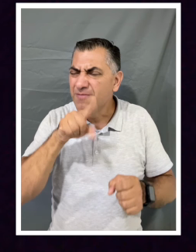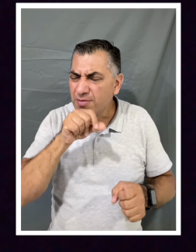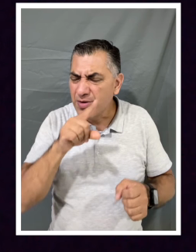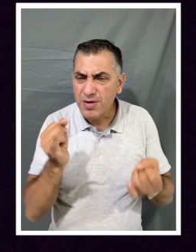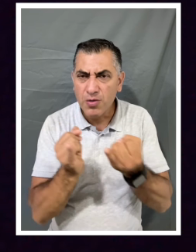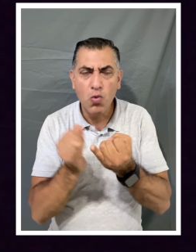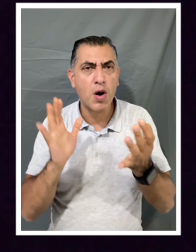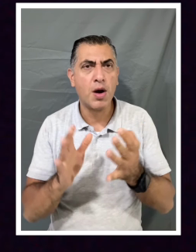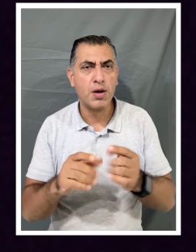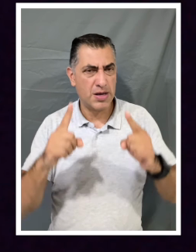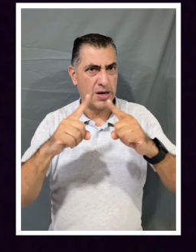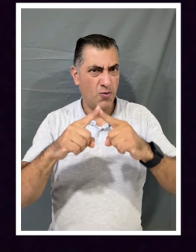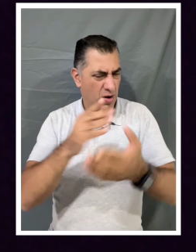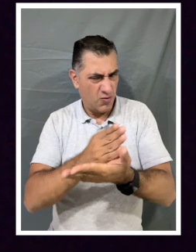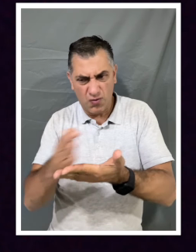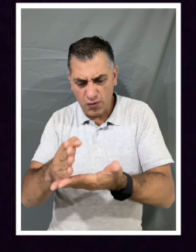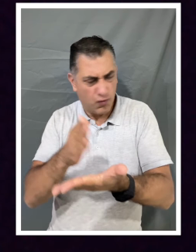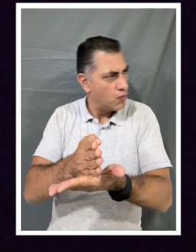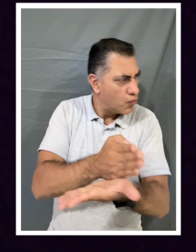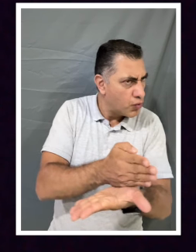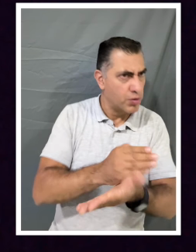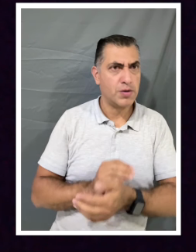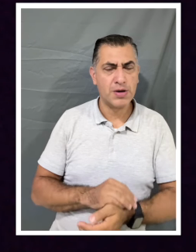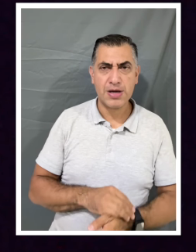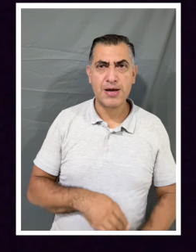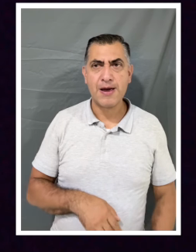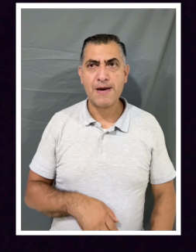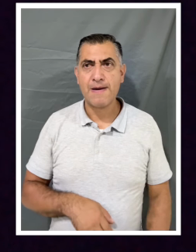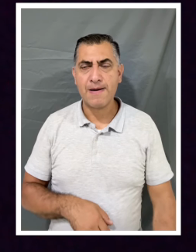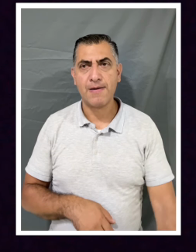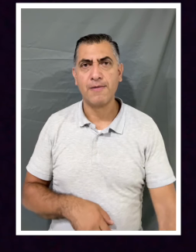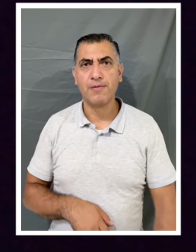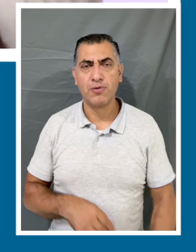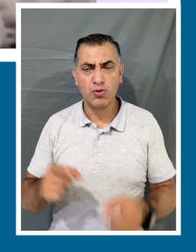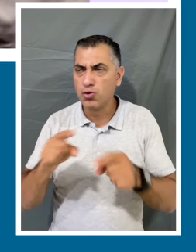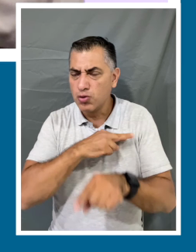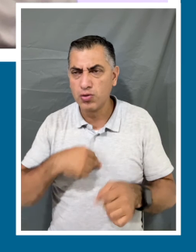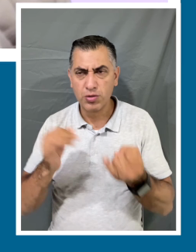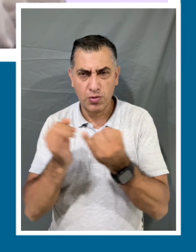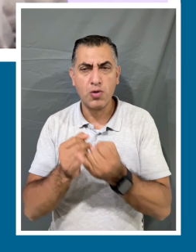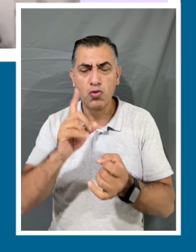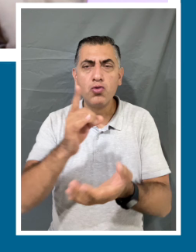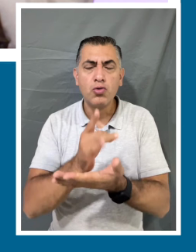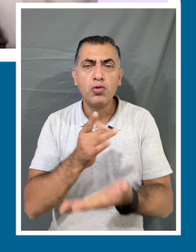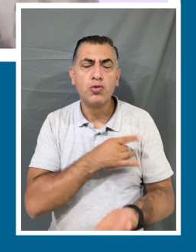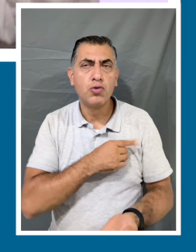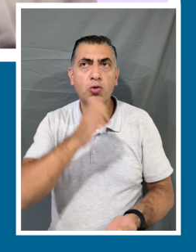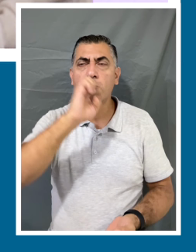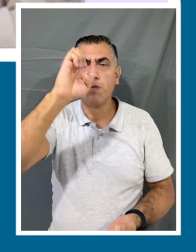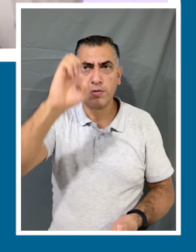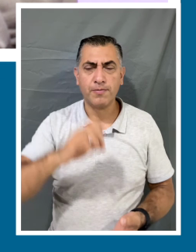No es ridículo pensar en la iglesia dividida y que es que es y empieza la competencia Es ridículo porque somos lo mismo luego un solo espíritu